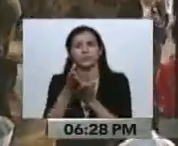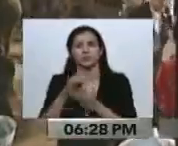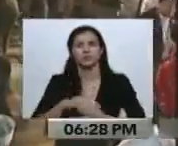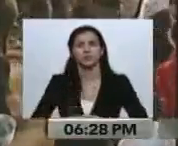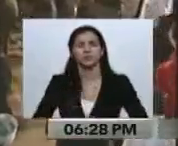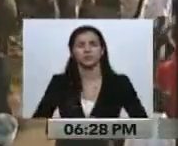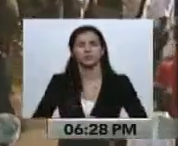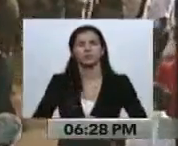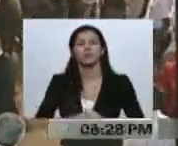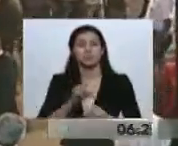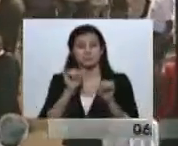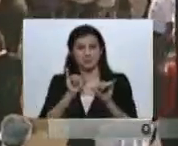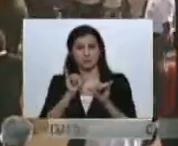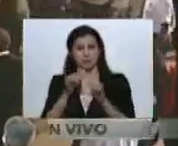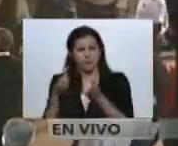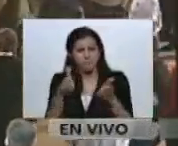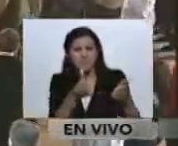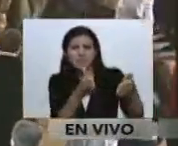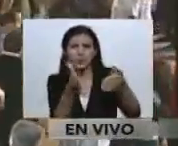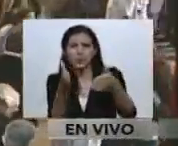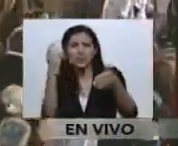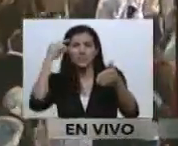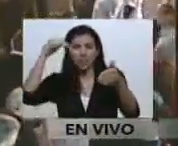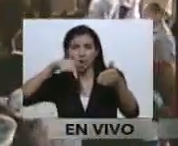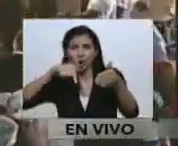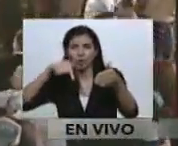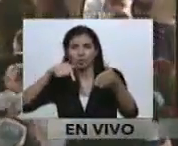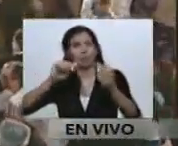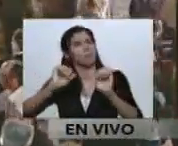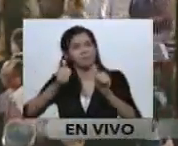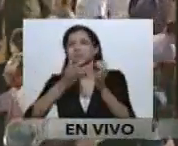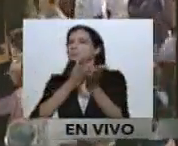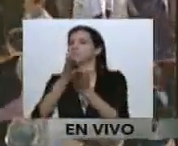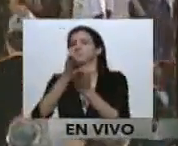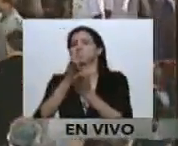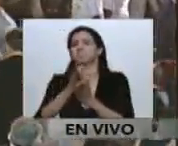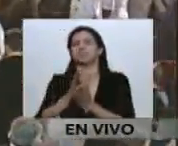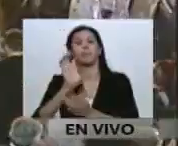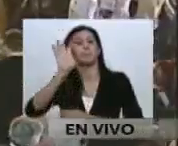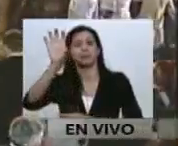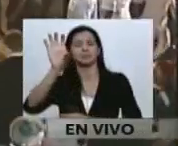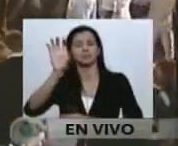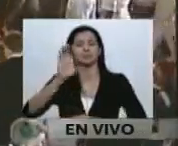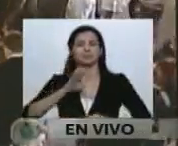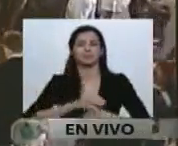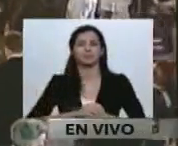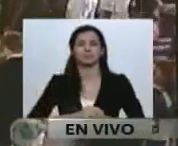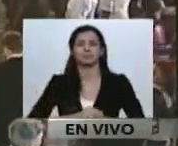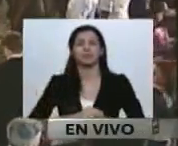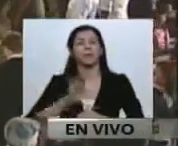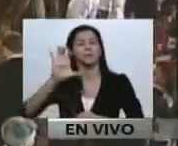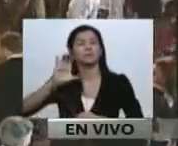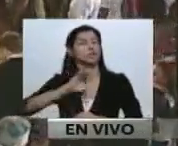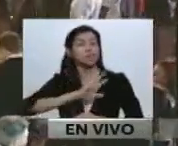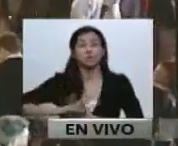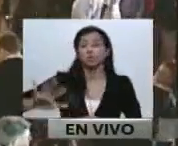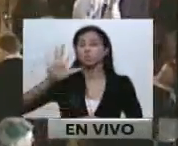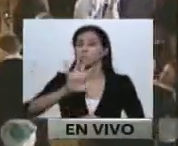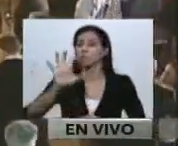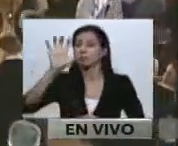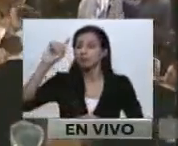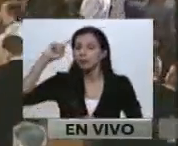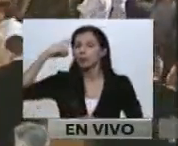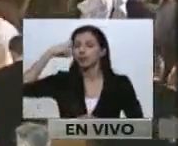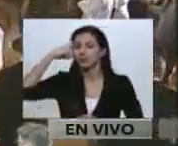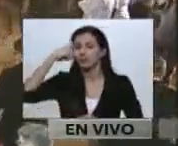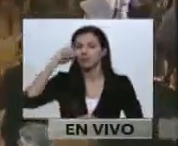y sobre el cual precisamente el día de hoy ha versado en nuestro país el recordatorio de un